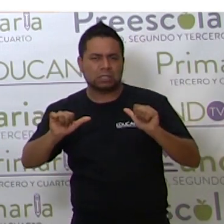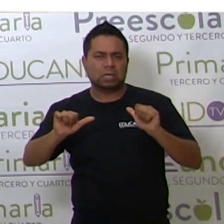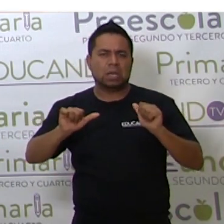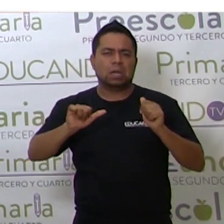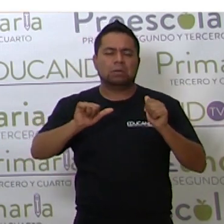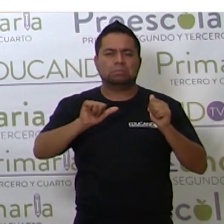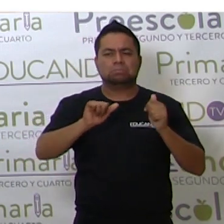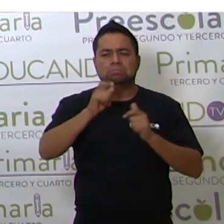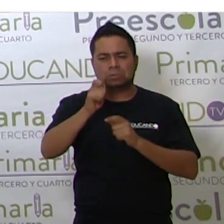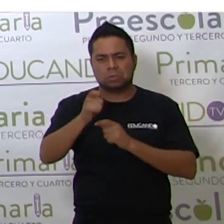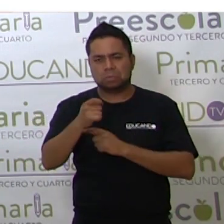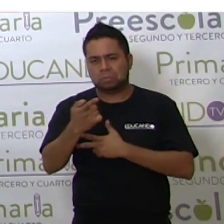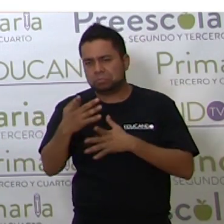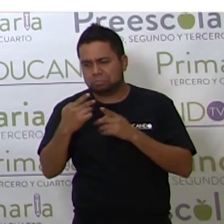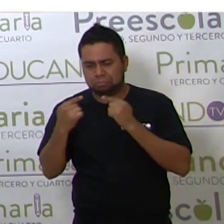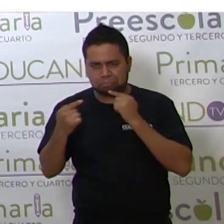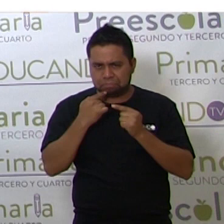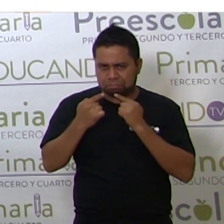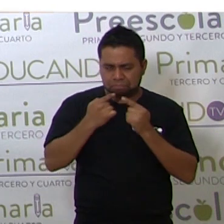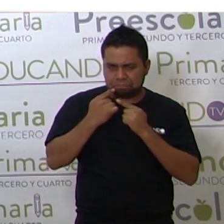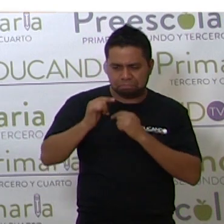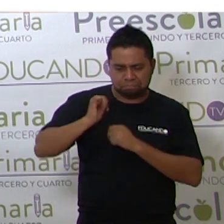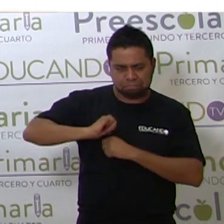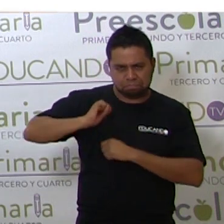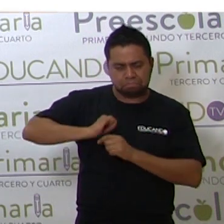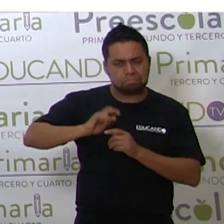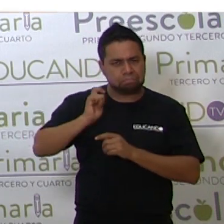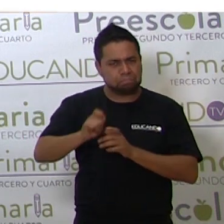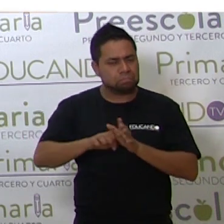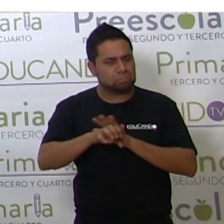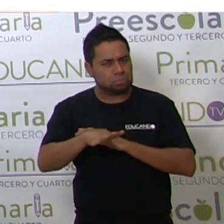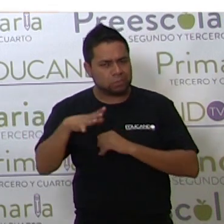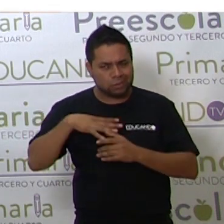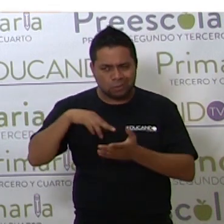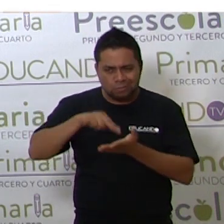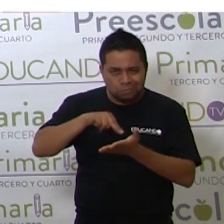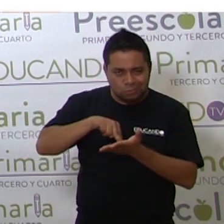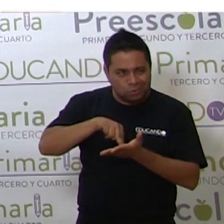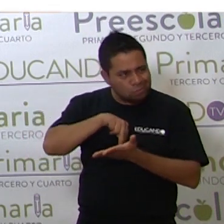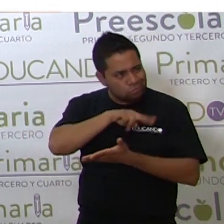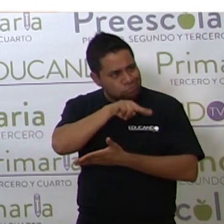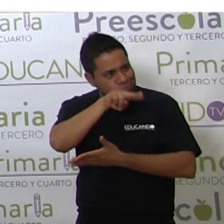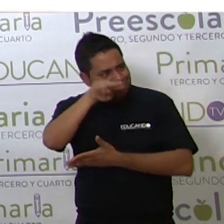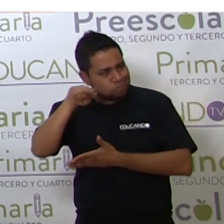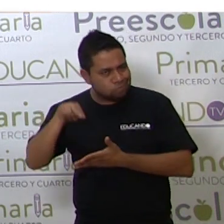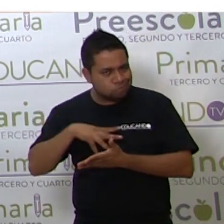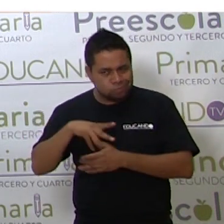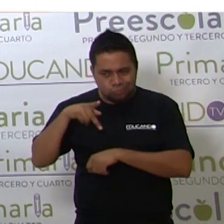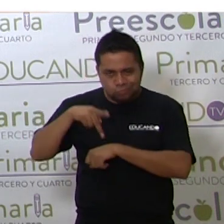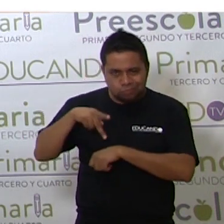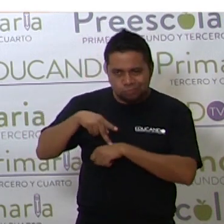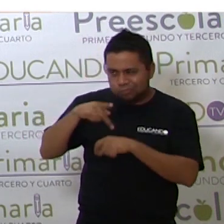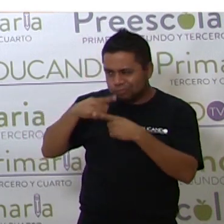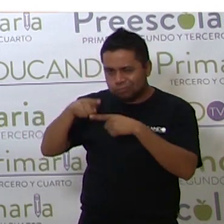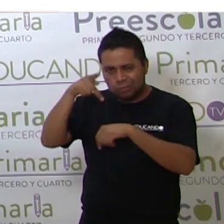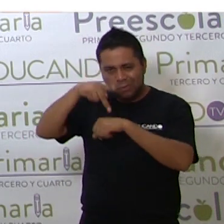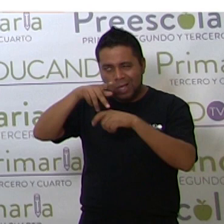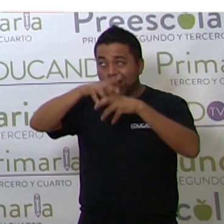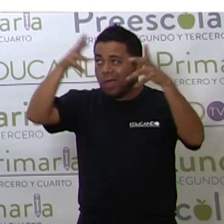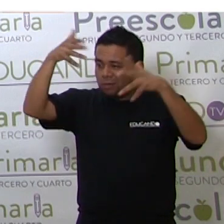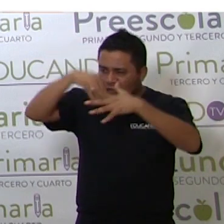simbólicamente rudimentarias como podían ser las pinturas rupestres que se encuentran en diversas cuevas